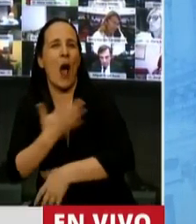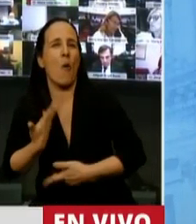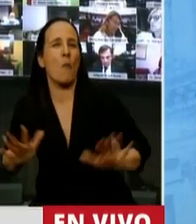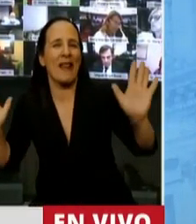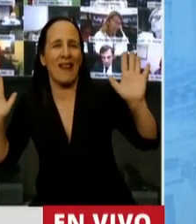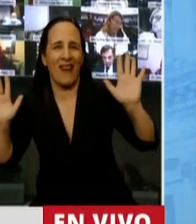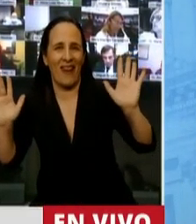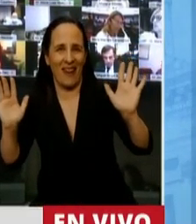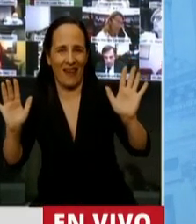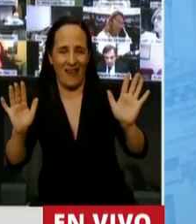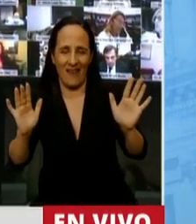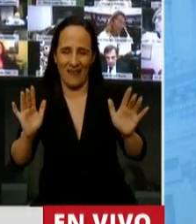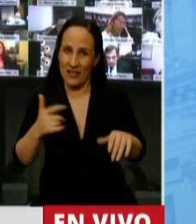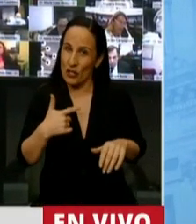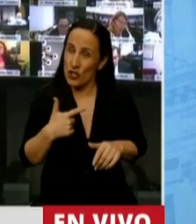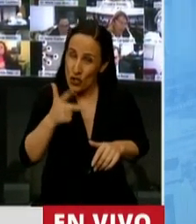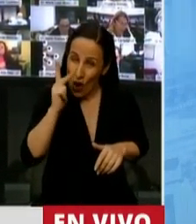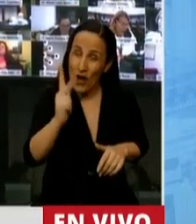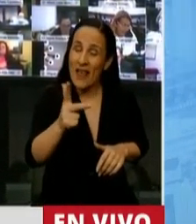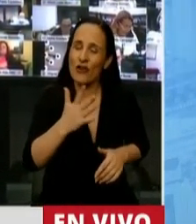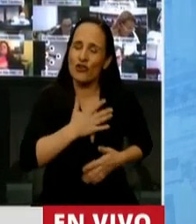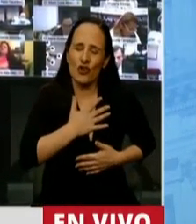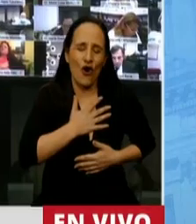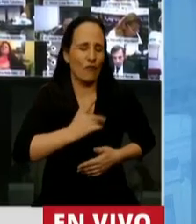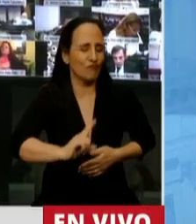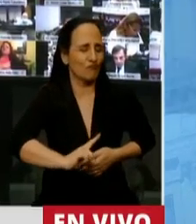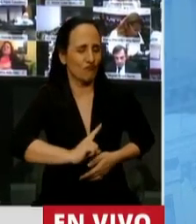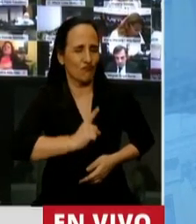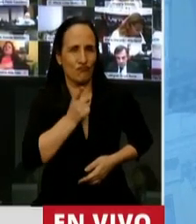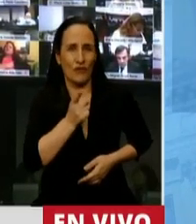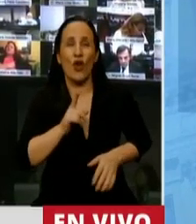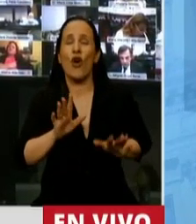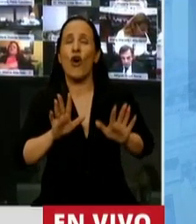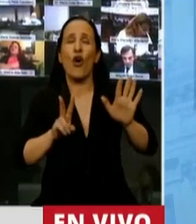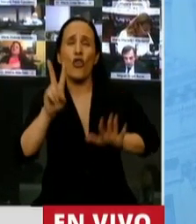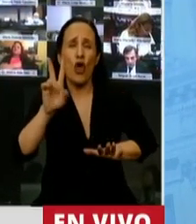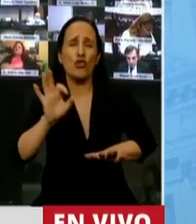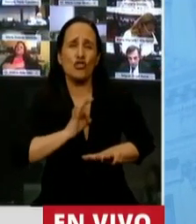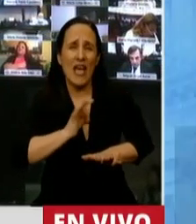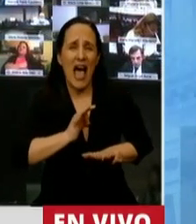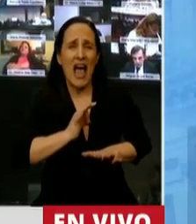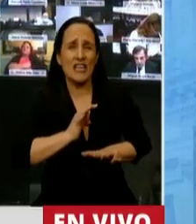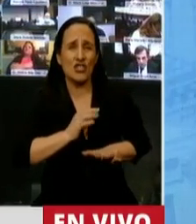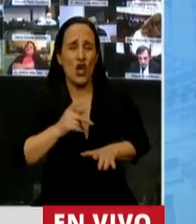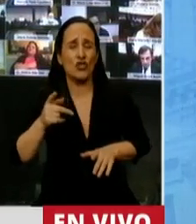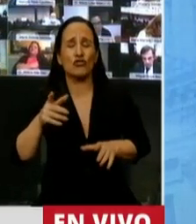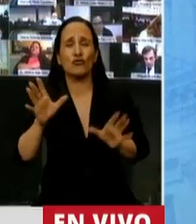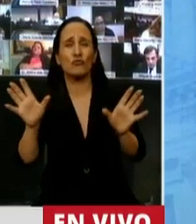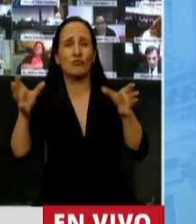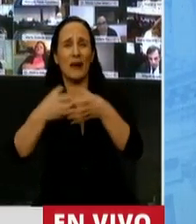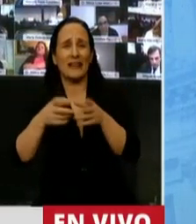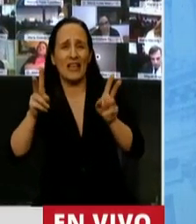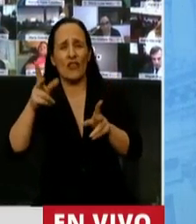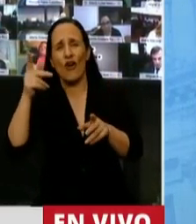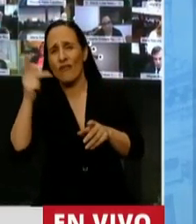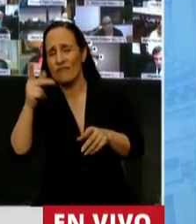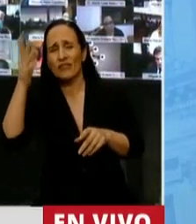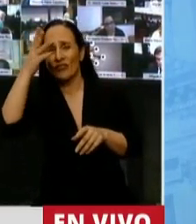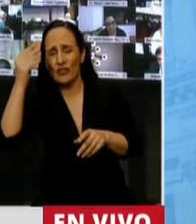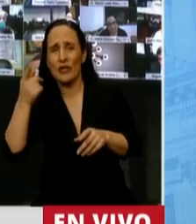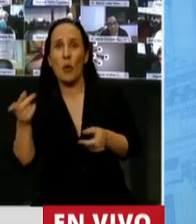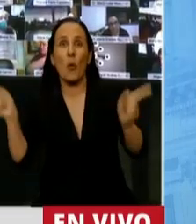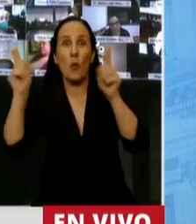Yo le digo, señor presidente, que tengo el orgullo, después de 12 años del kirchnerismo, volver a ese lugar y